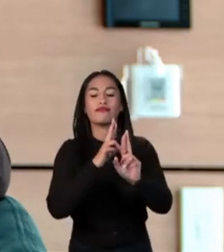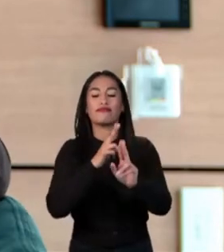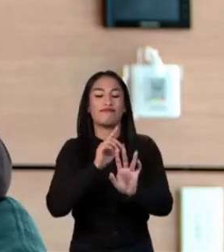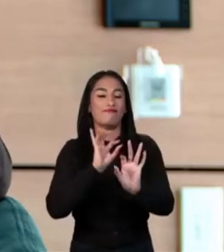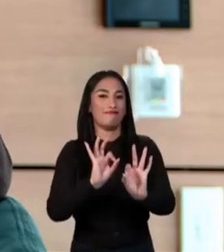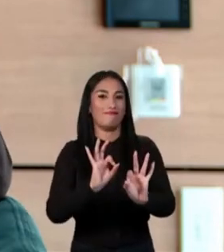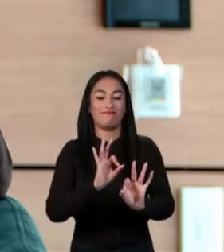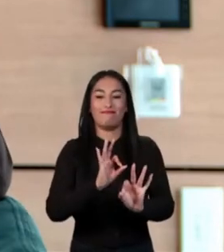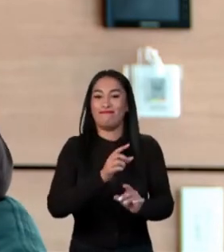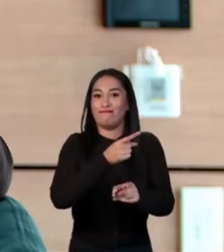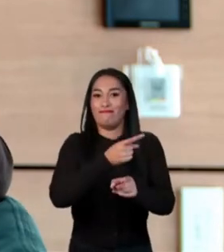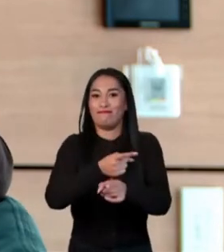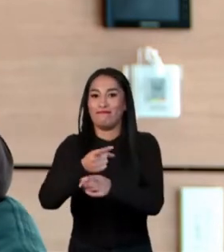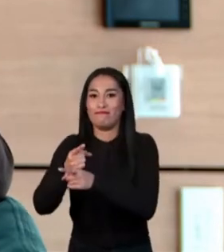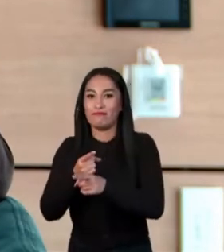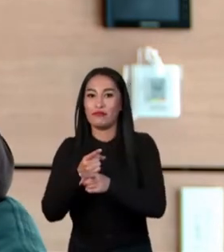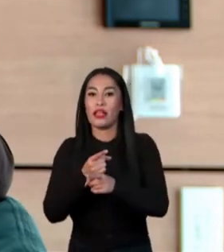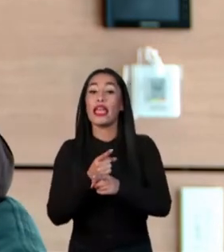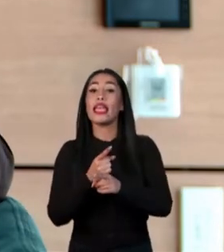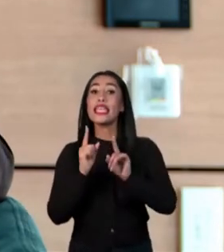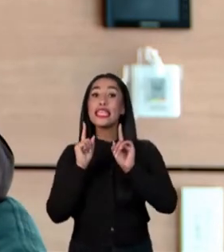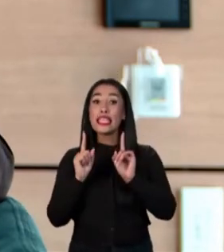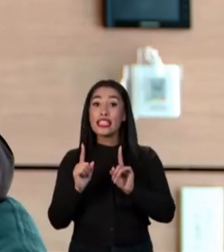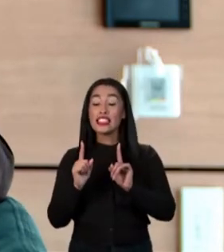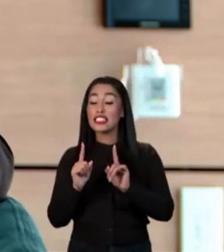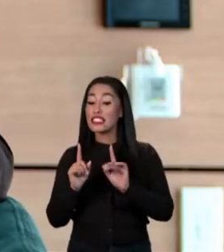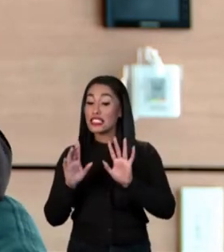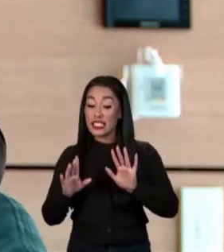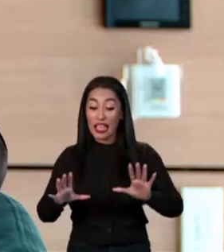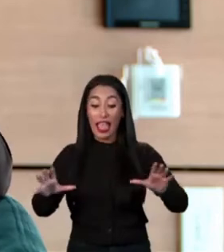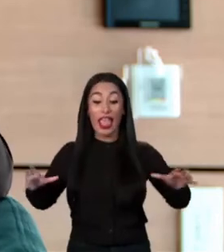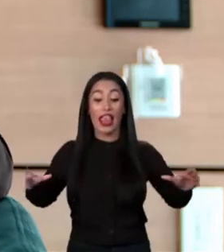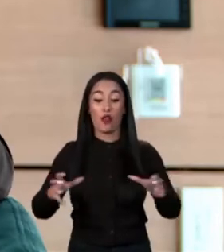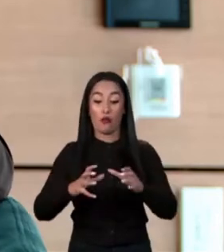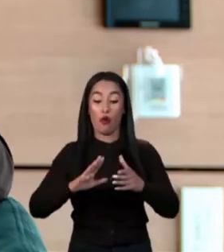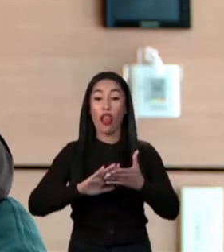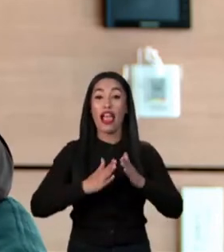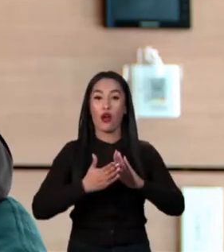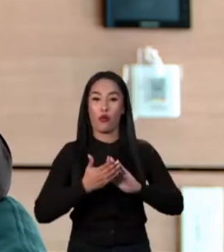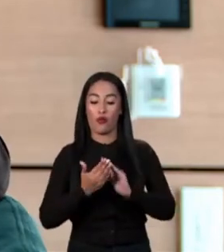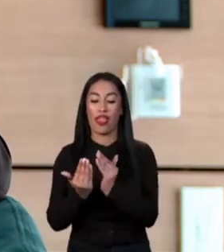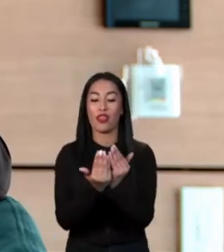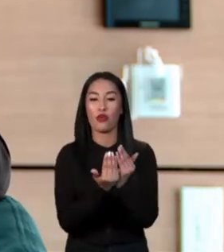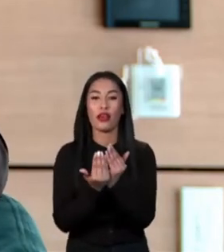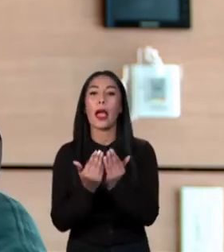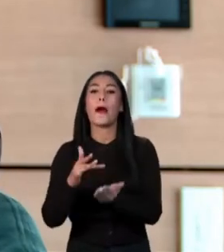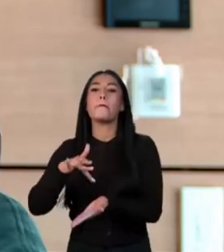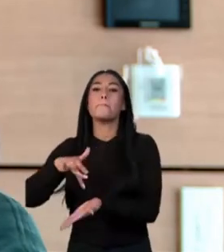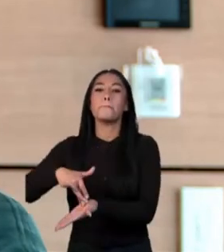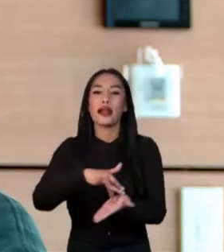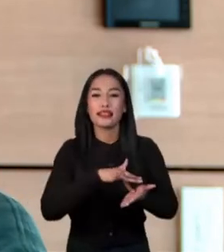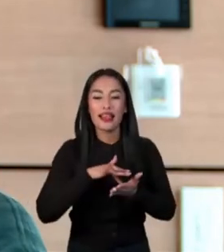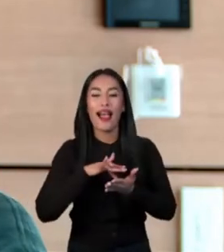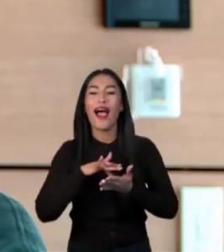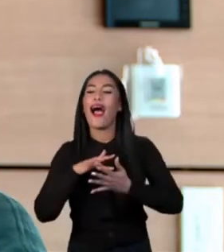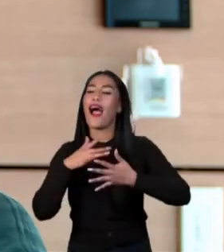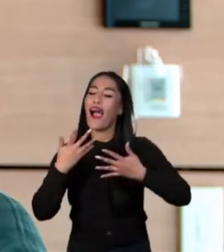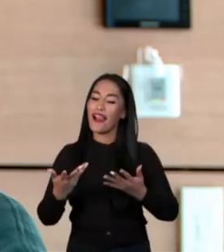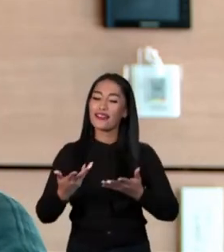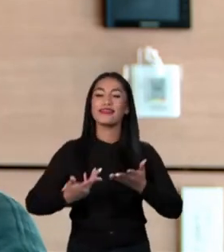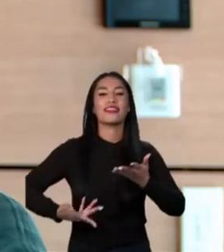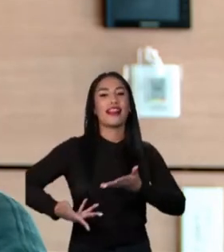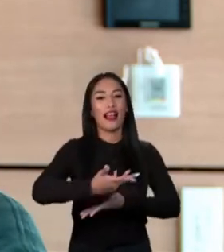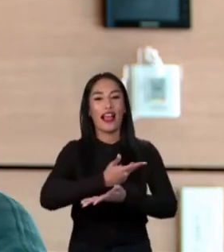vamos a tener por primera vez un lenguaje común entre todos de entendernos mejor y nos da esa relación que ha sido